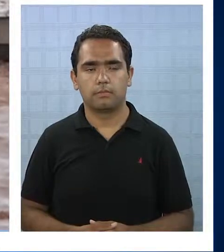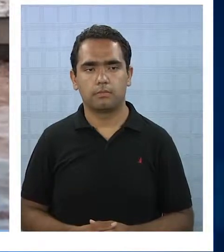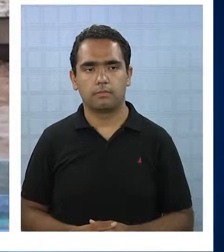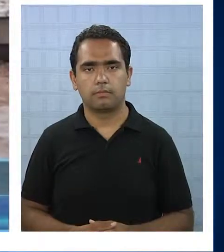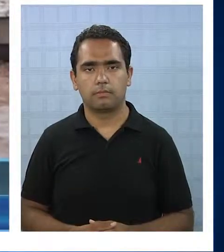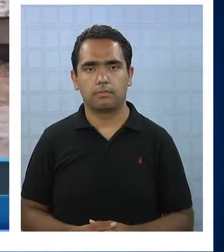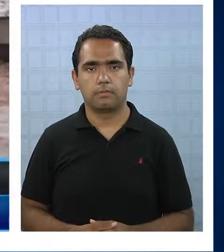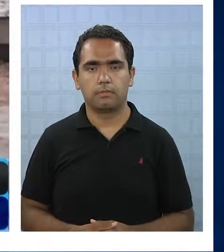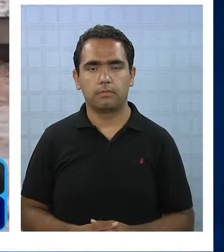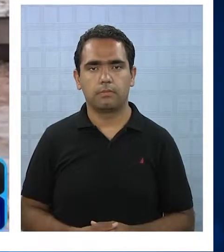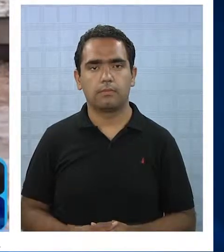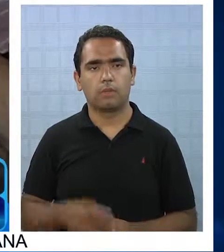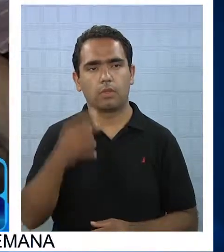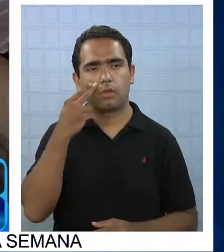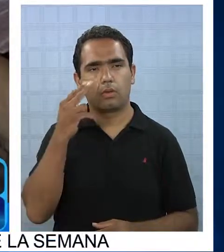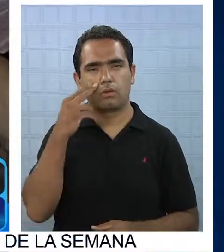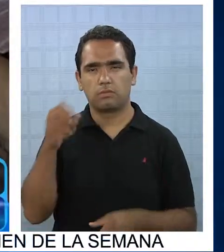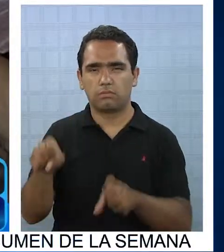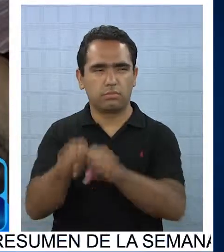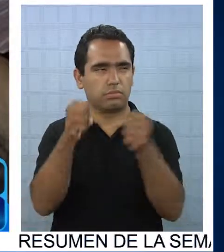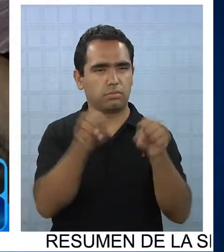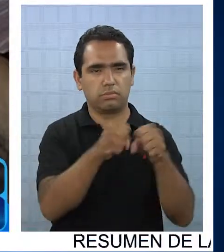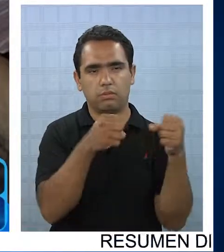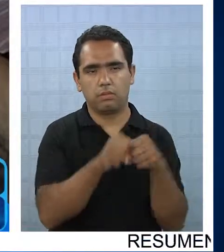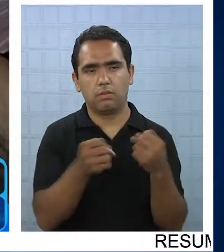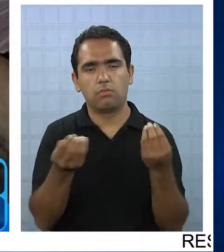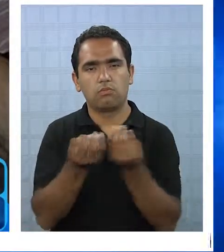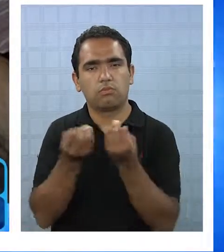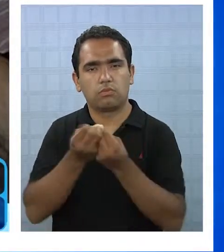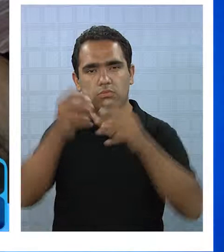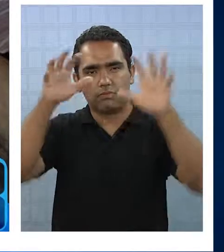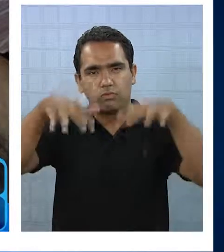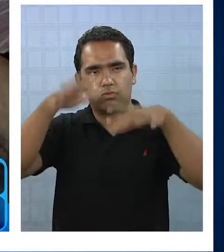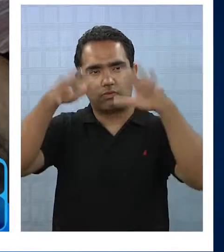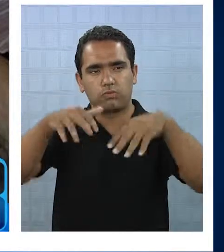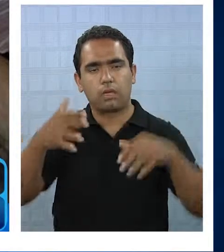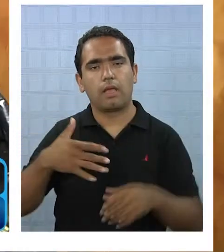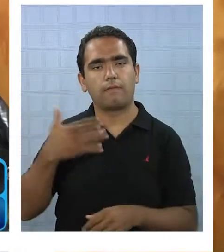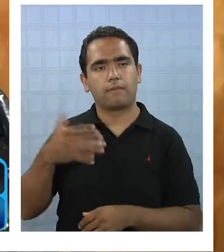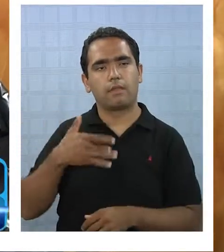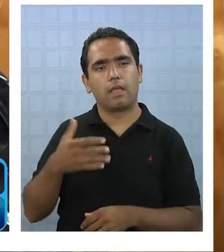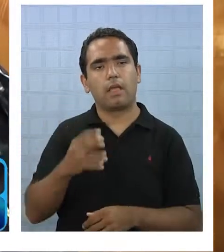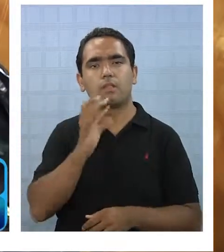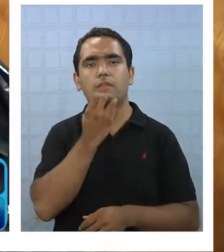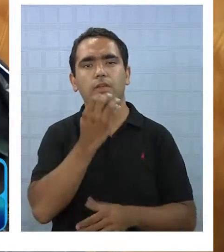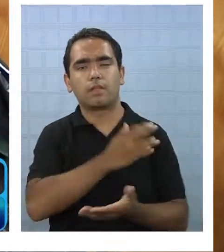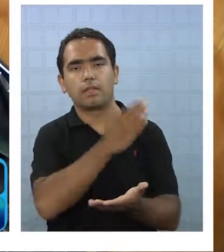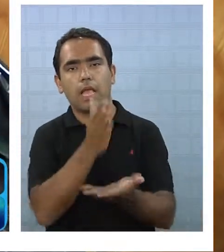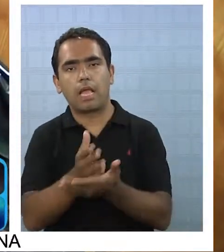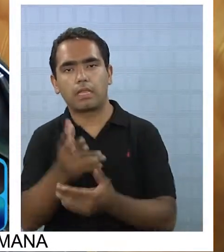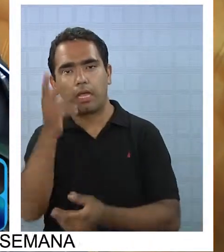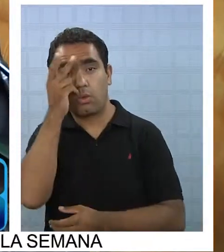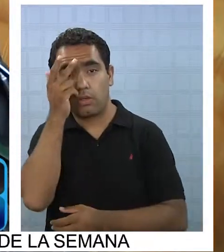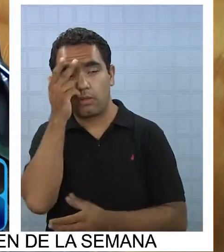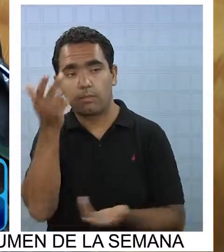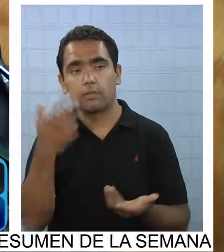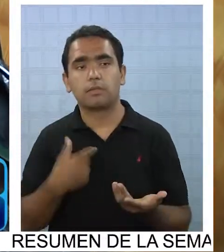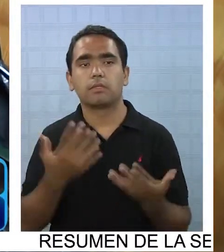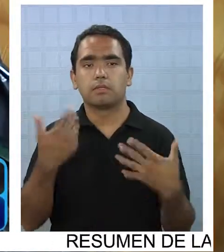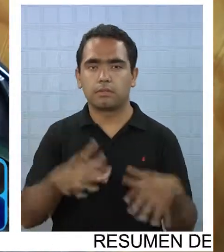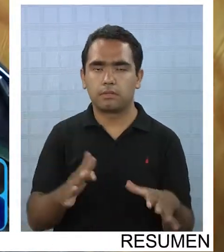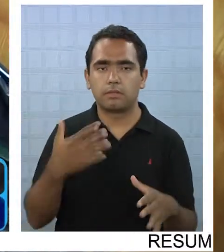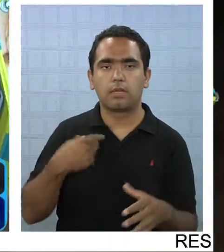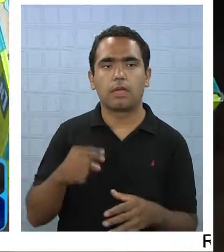conocidos los desastrosos efectos de las precipitaciones que afectaron desde antofagasta a la región de coquimbo comienzan a